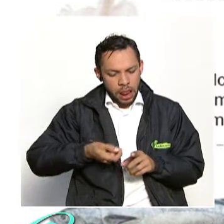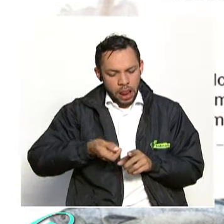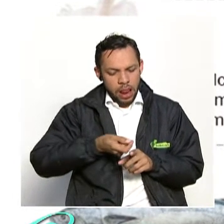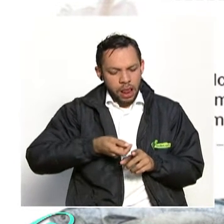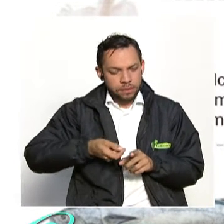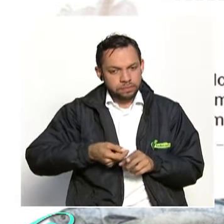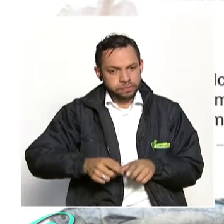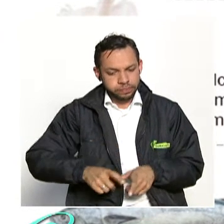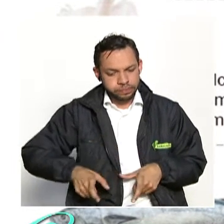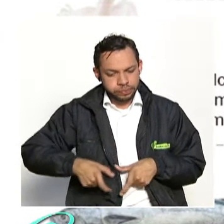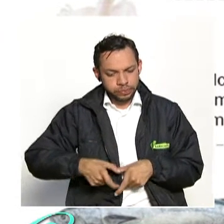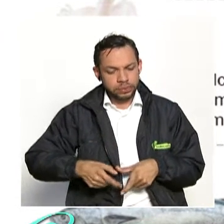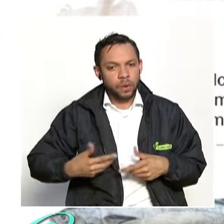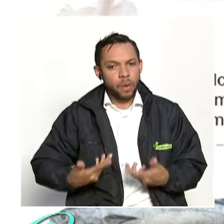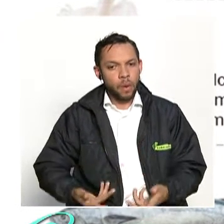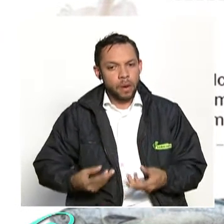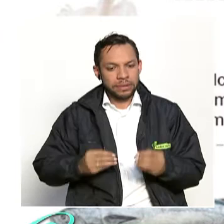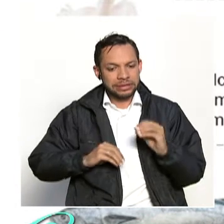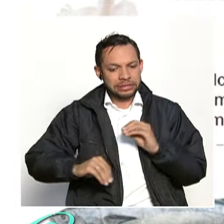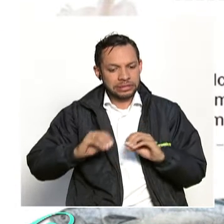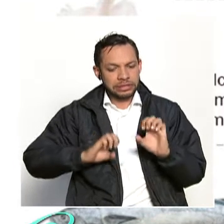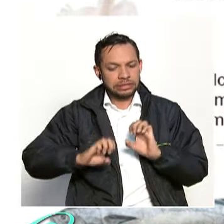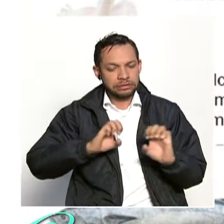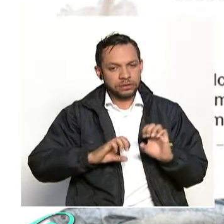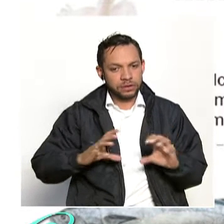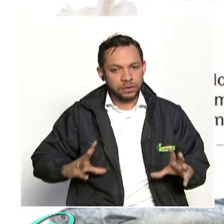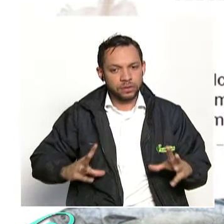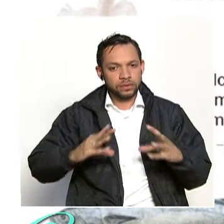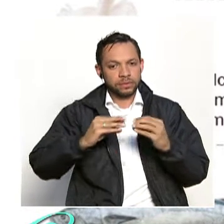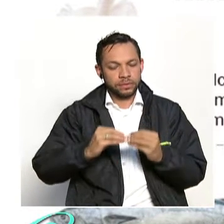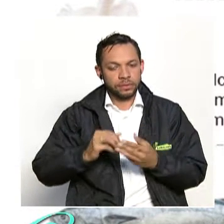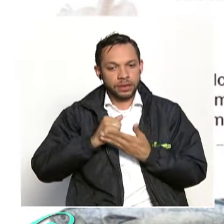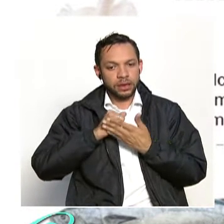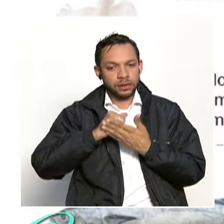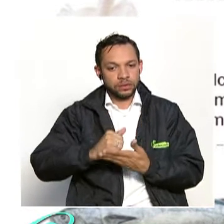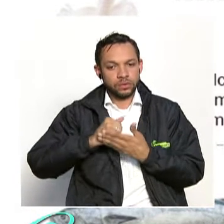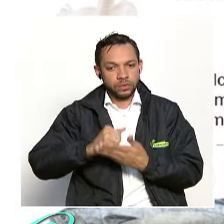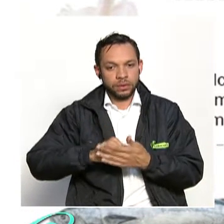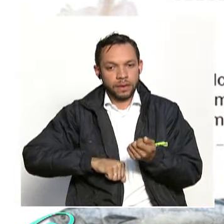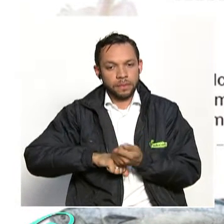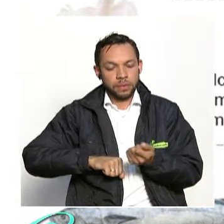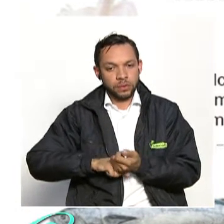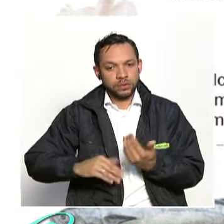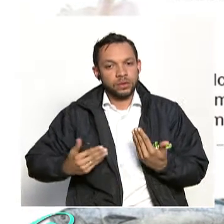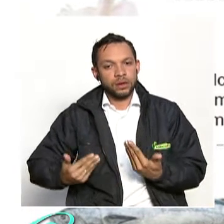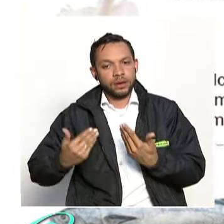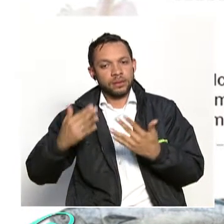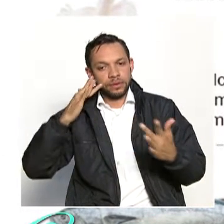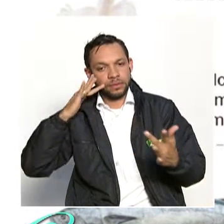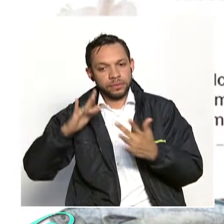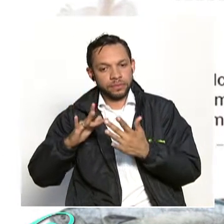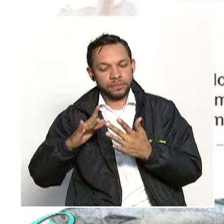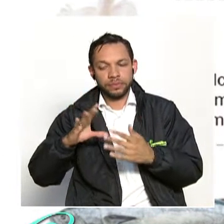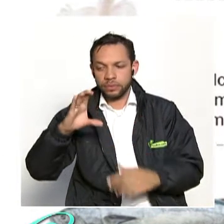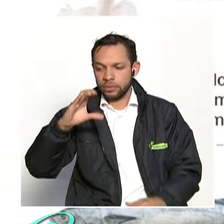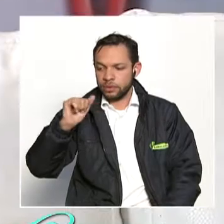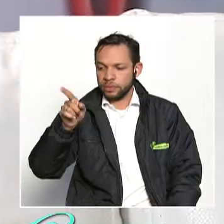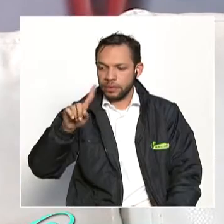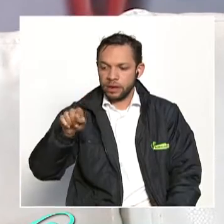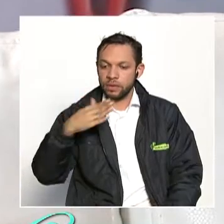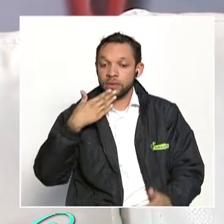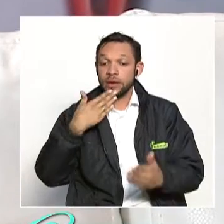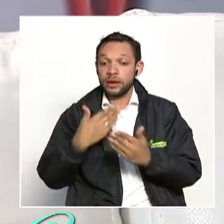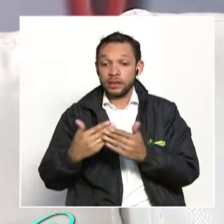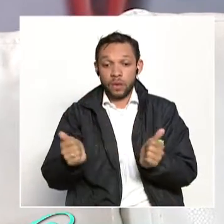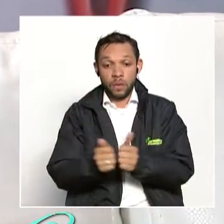la parte importante de nuestra vida como ayuda terapéutica, que es nuestra nutrición. Doctor Carlos González, muchas gracias